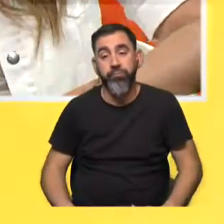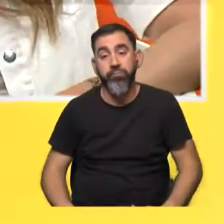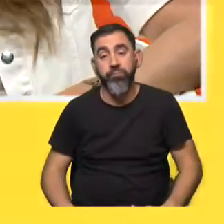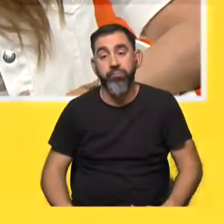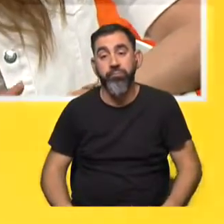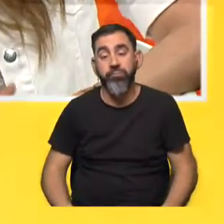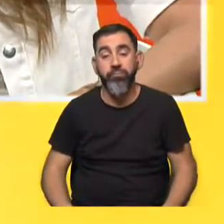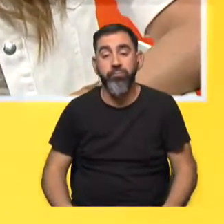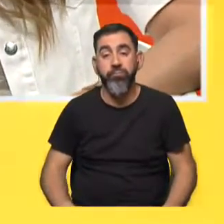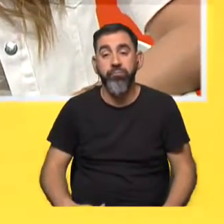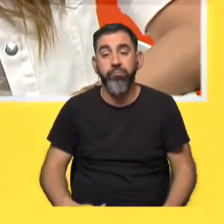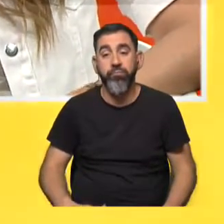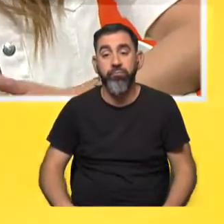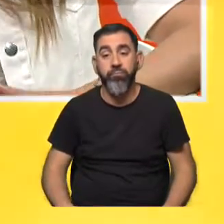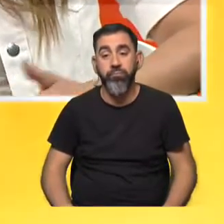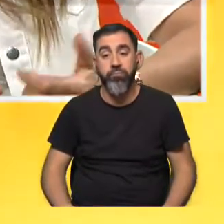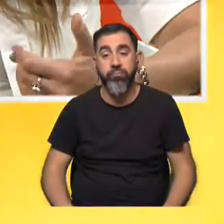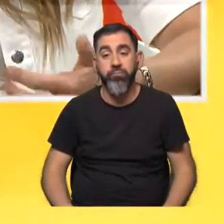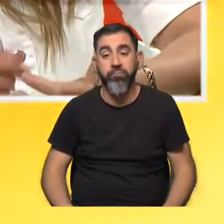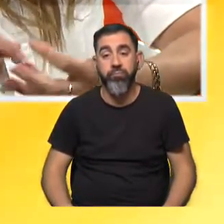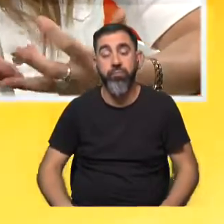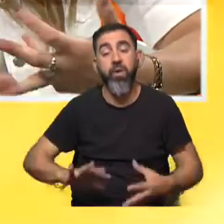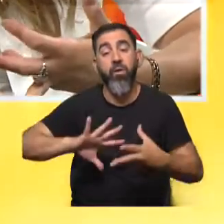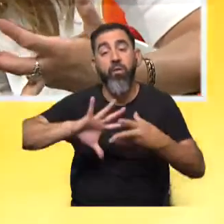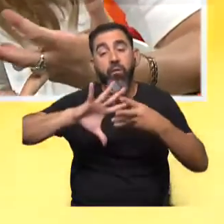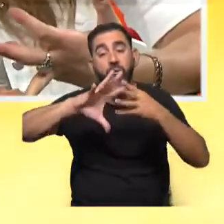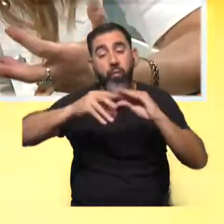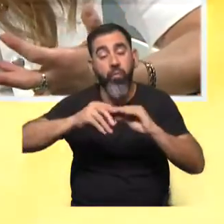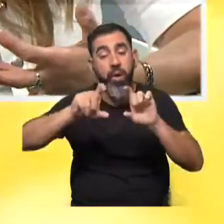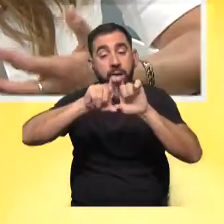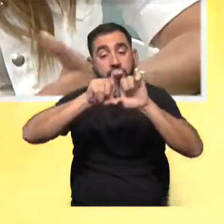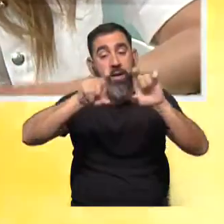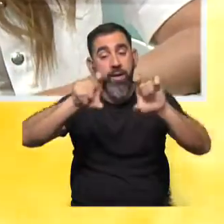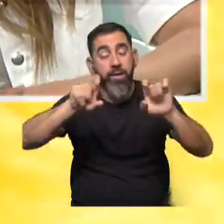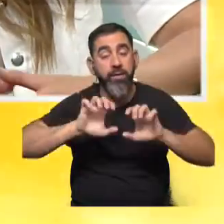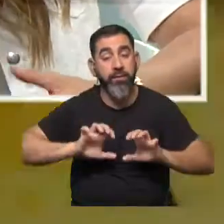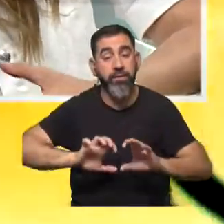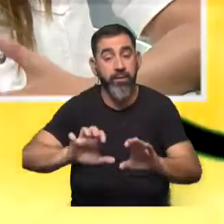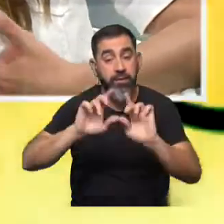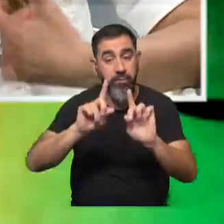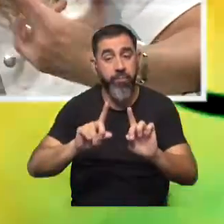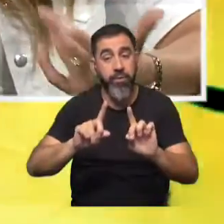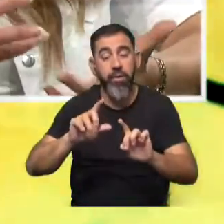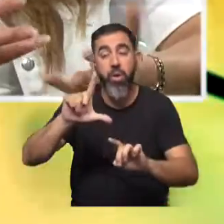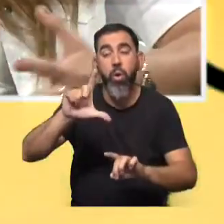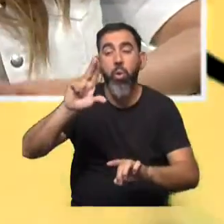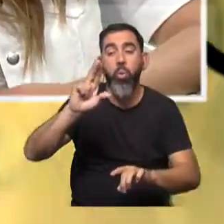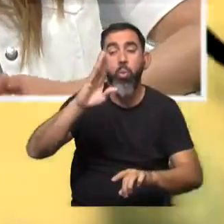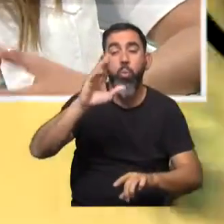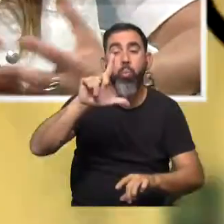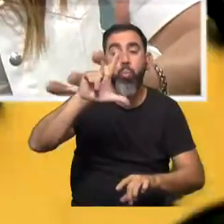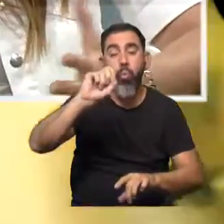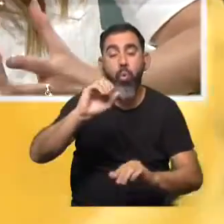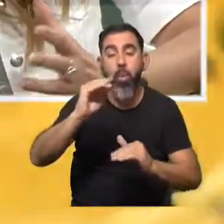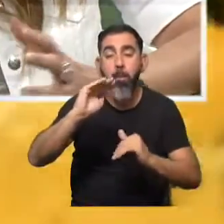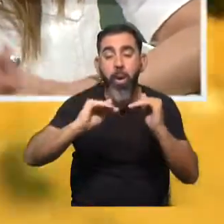más próximo. El estilo, la receta en sí de la elaboración, ¿no? Si tiene más lúpulo o menos lúpulo,